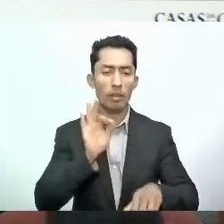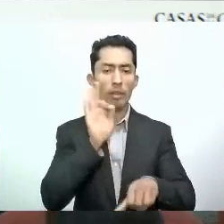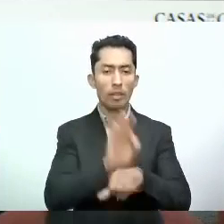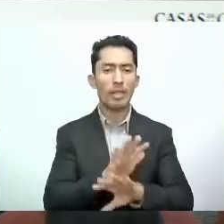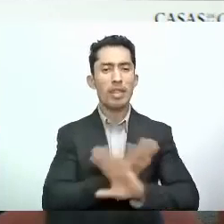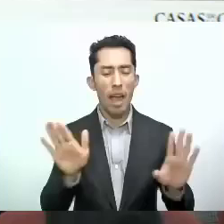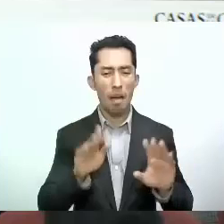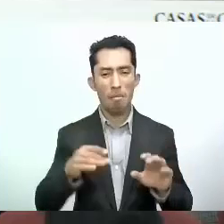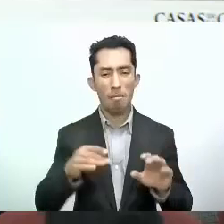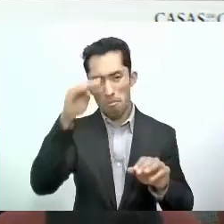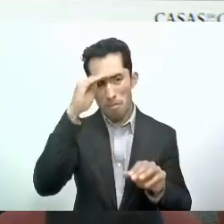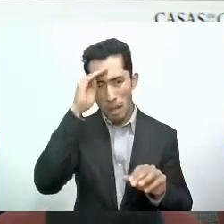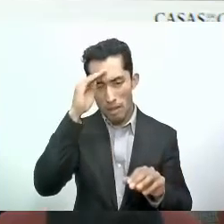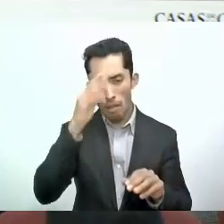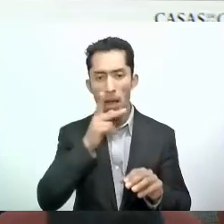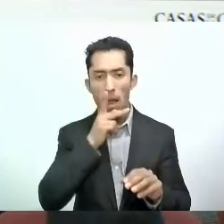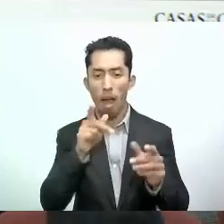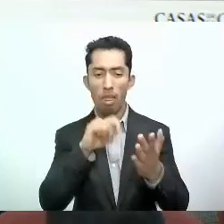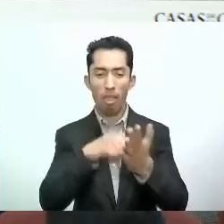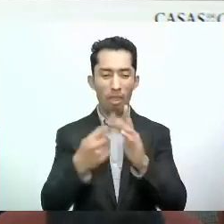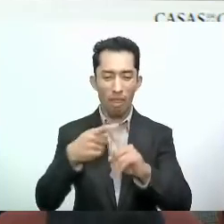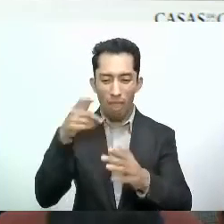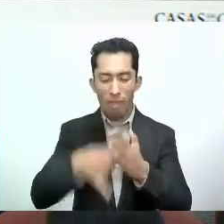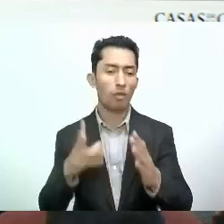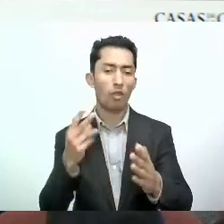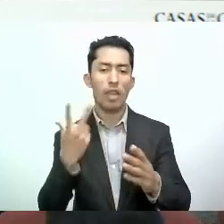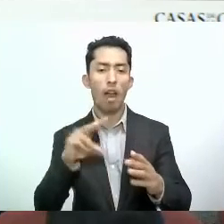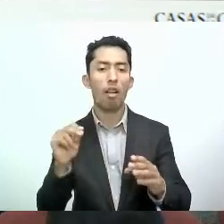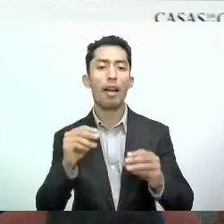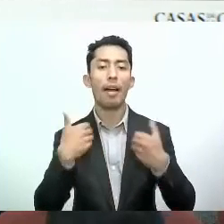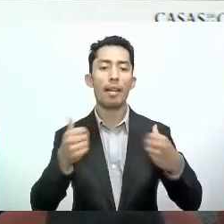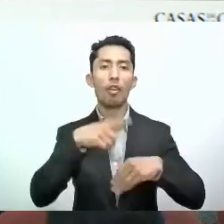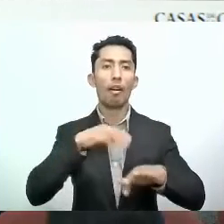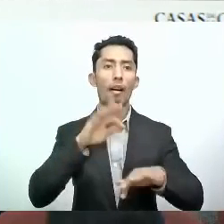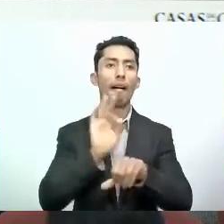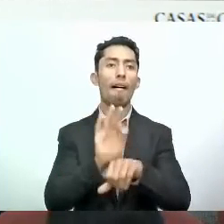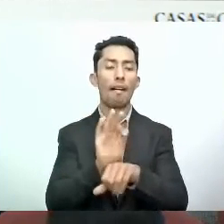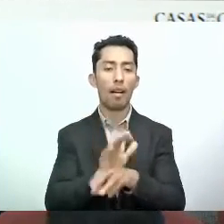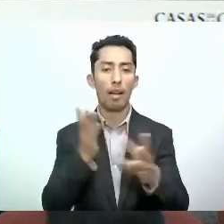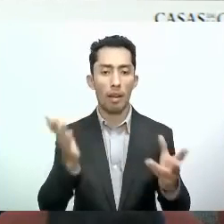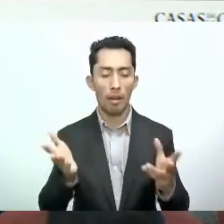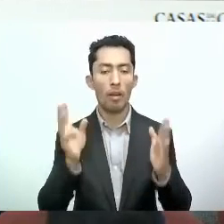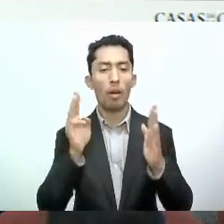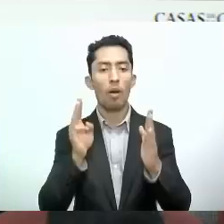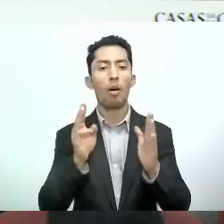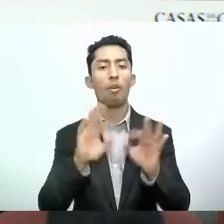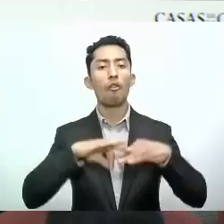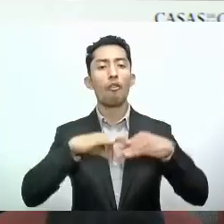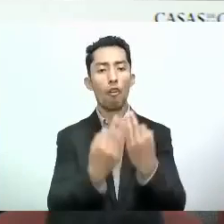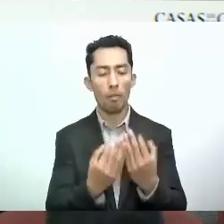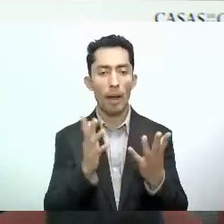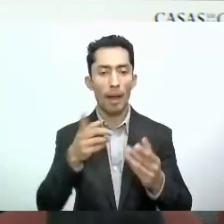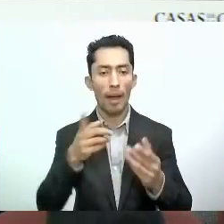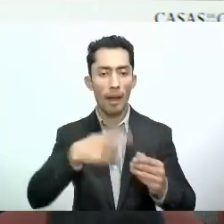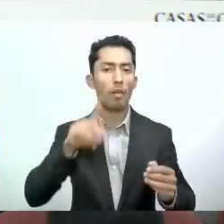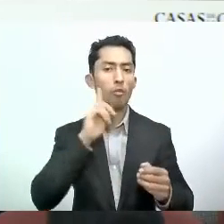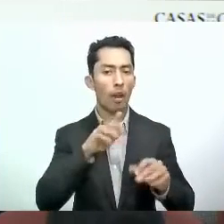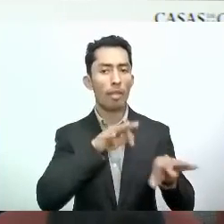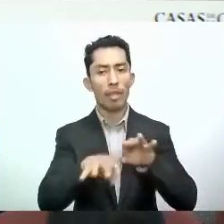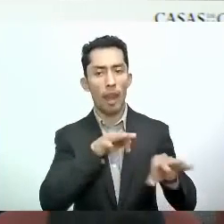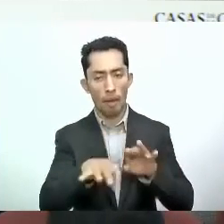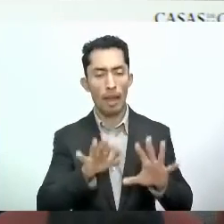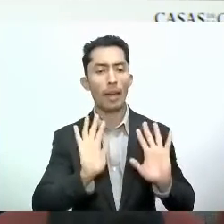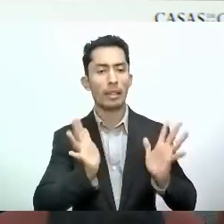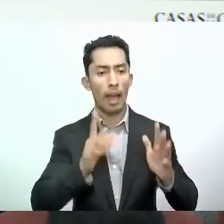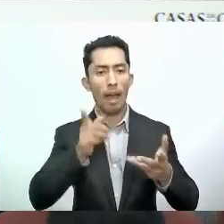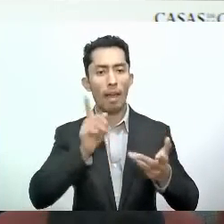tantos tecnicismos. Entonces, el modelo que ellas han estado trabajando ya está en